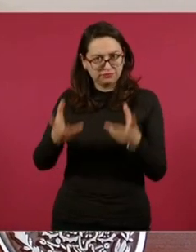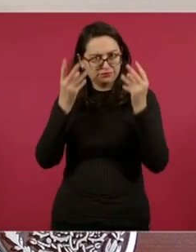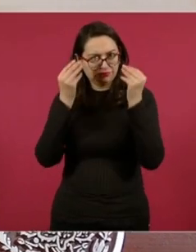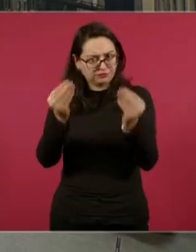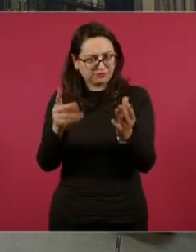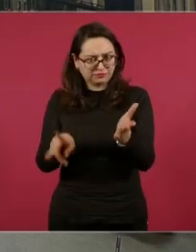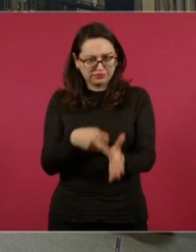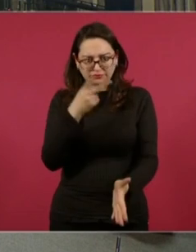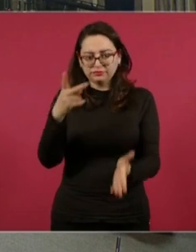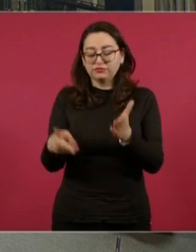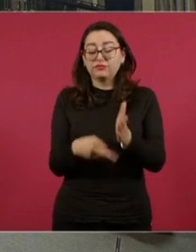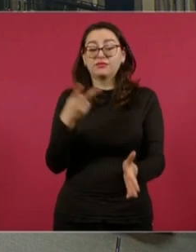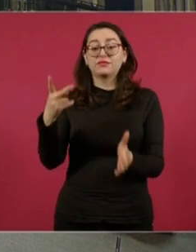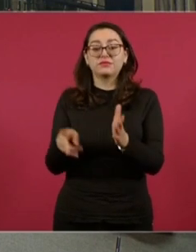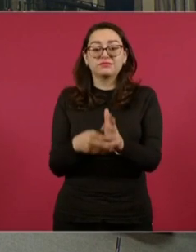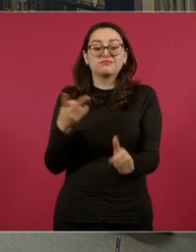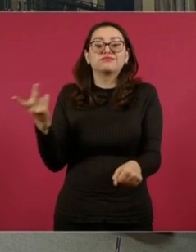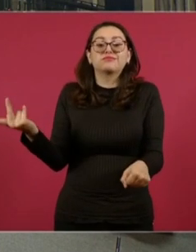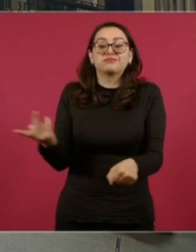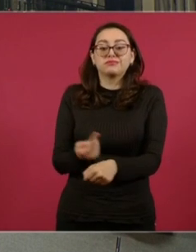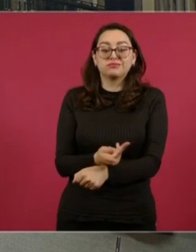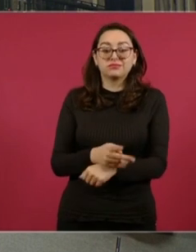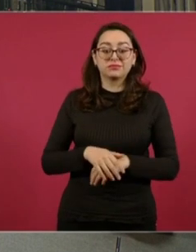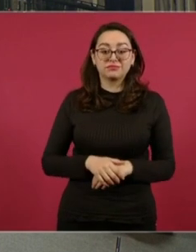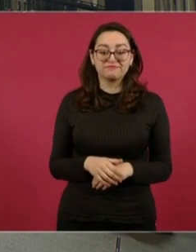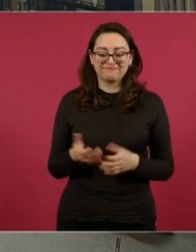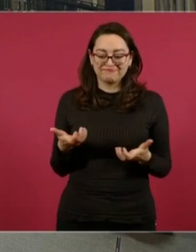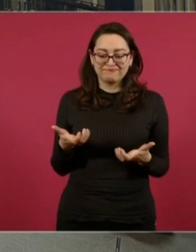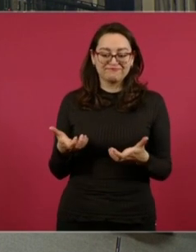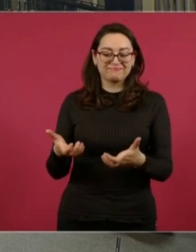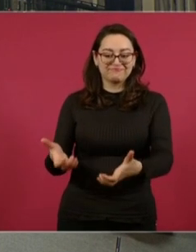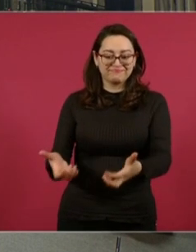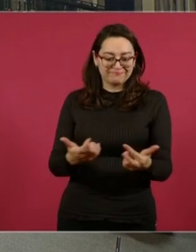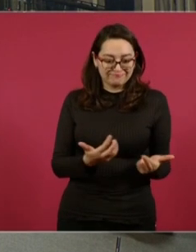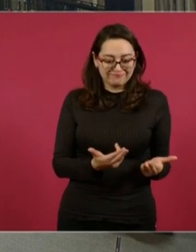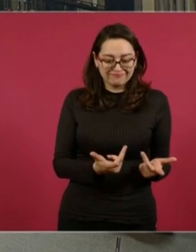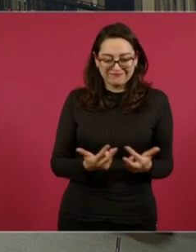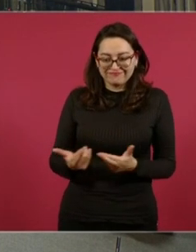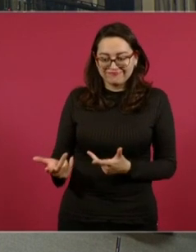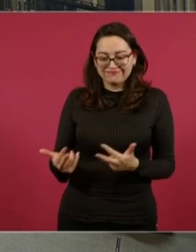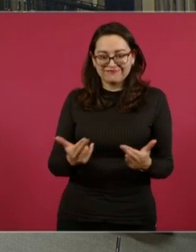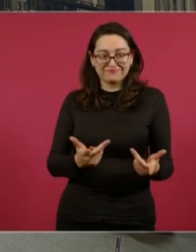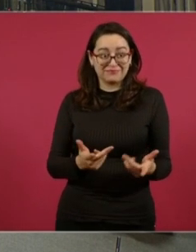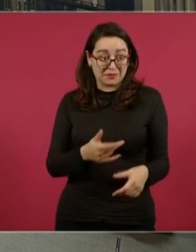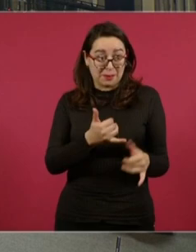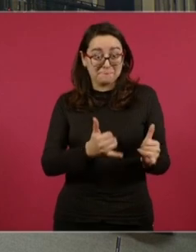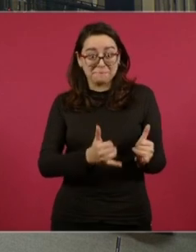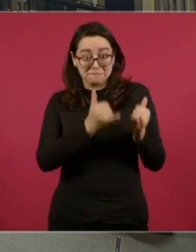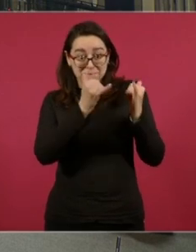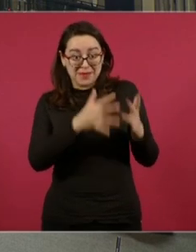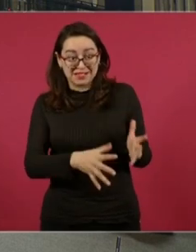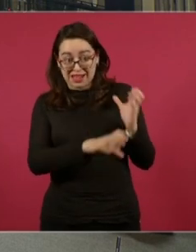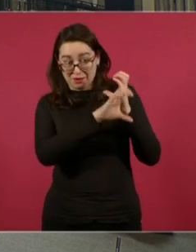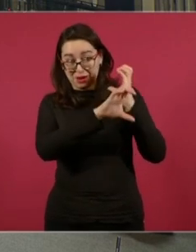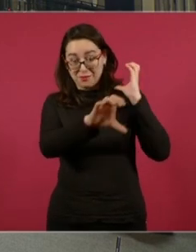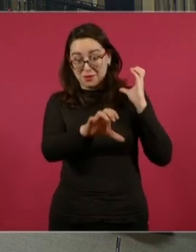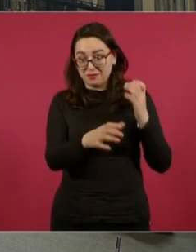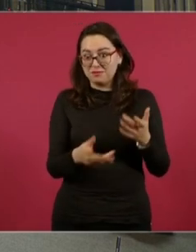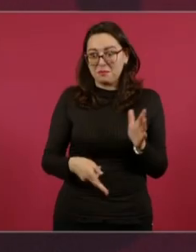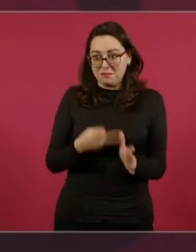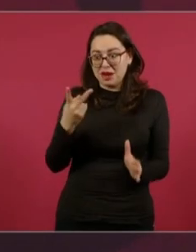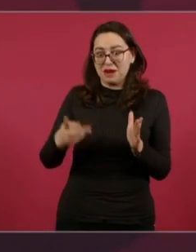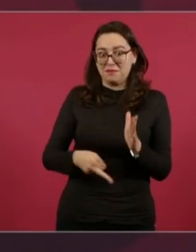van a ser en total 6 millones de metros cúbicos